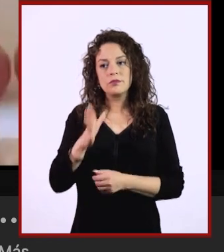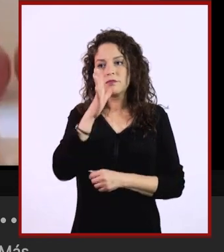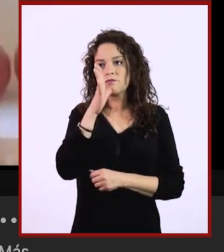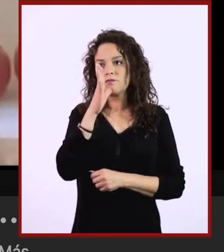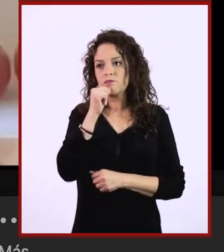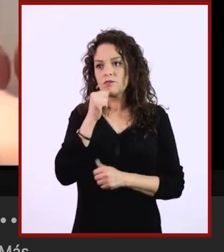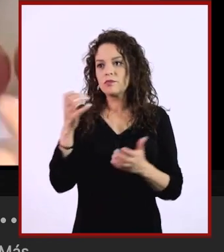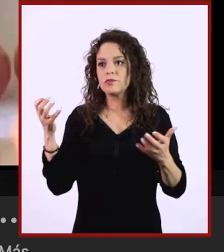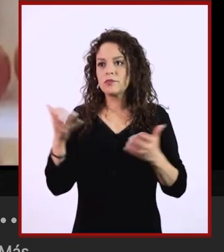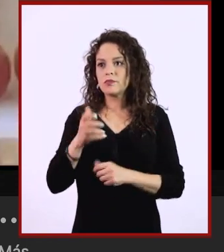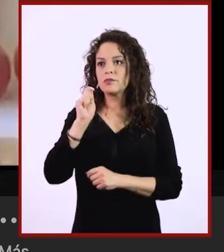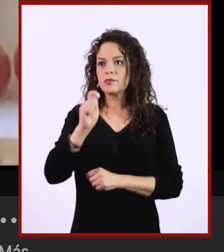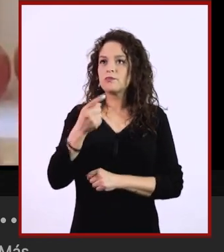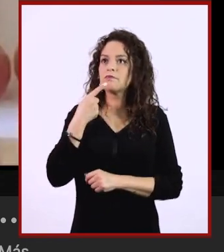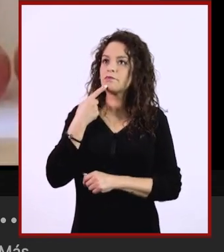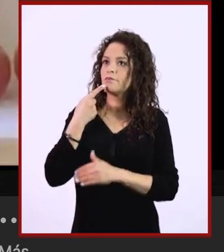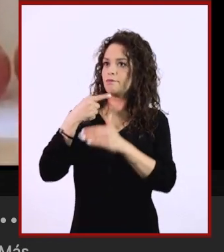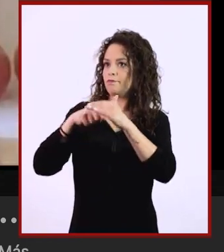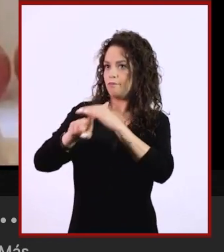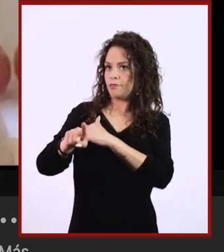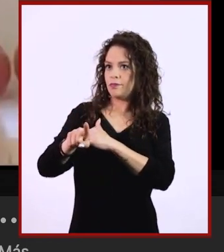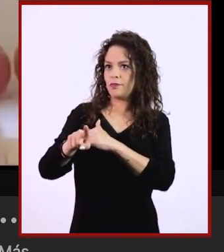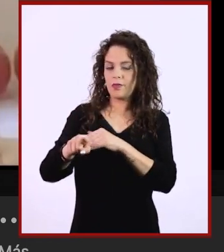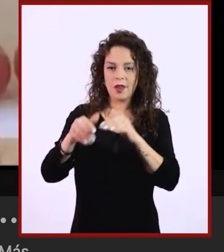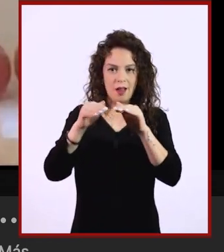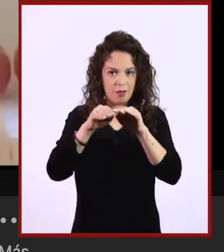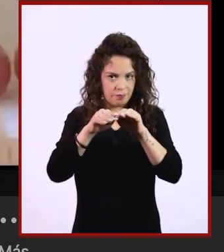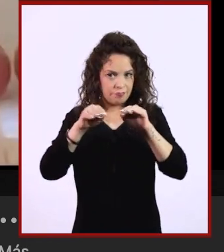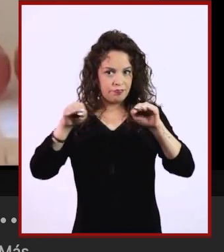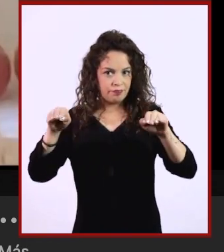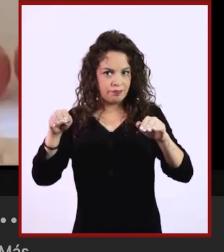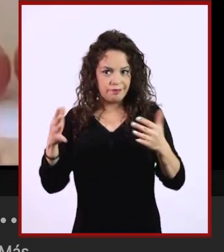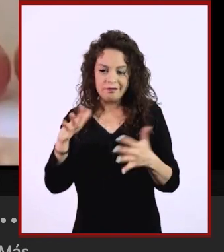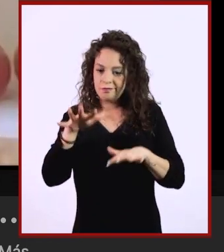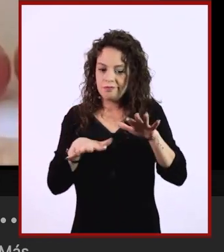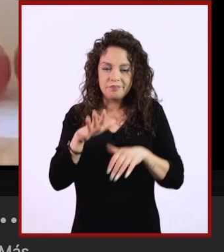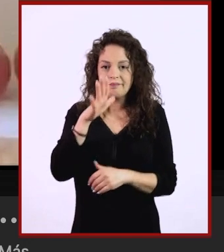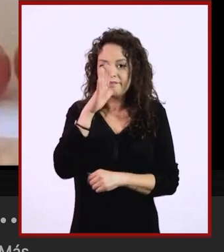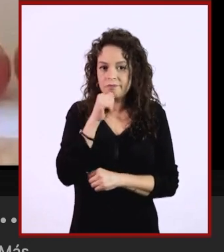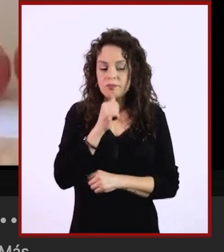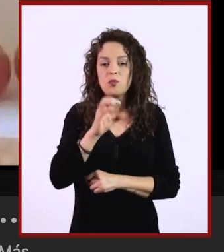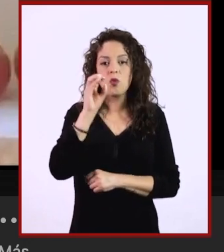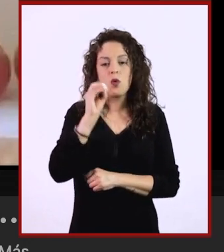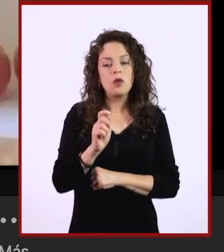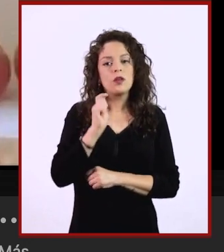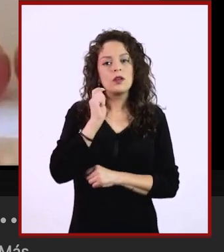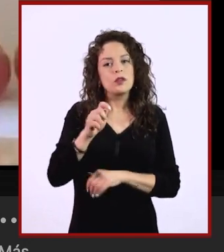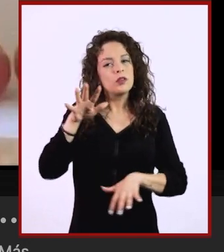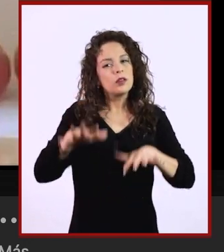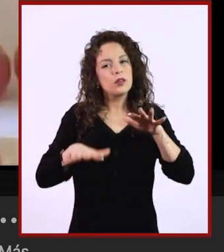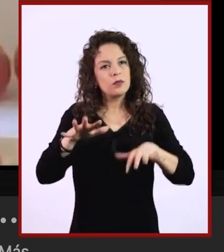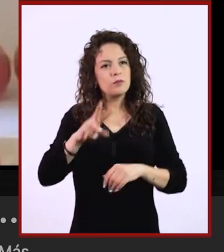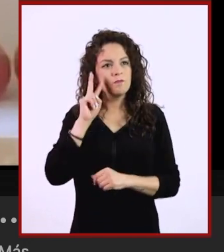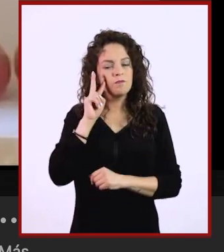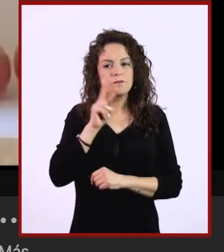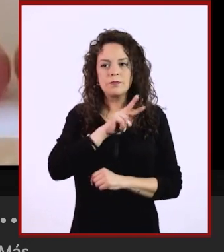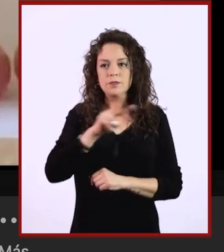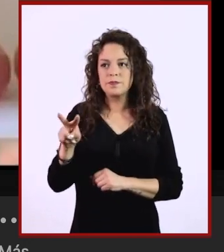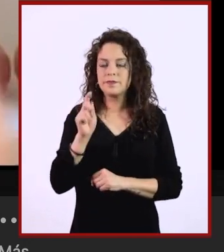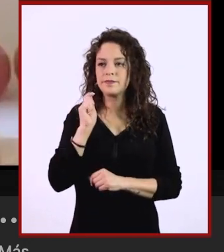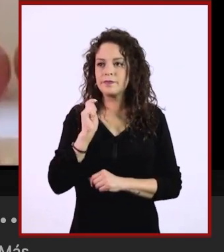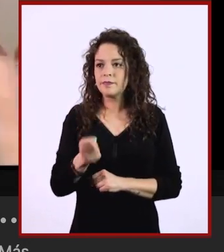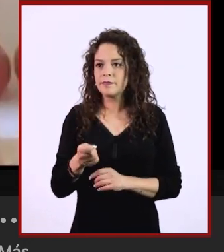generar estas demandas de forma equitativa, ¿no? O también, pues, sobre todo las ONGs muchas veces se ven con